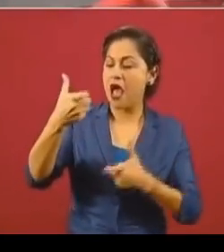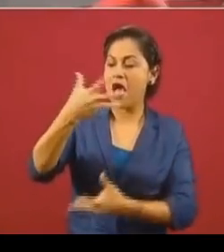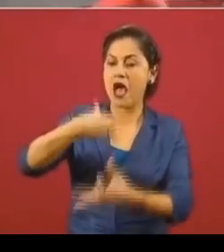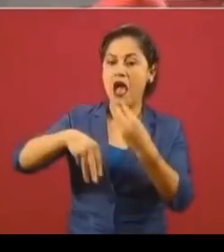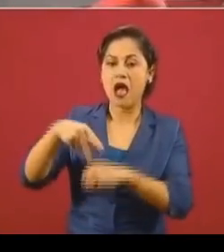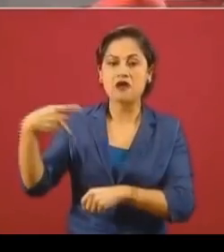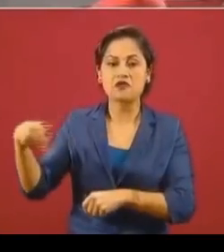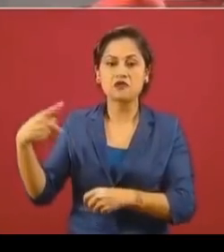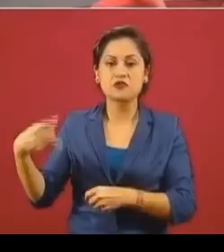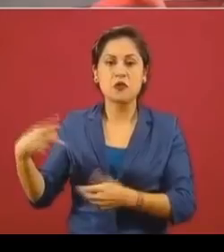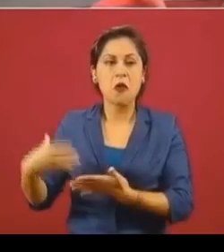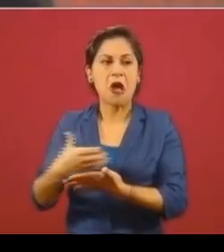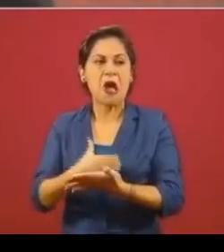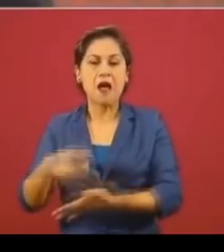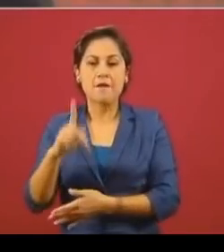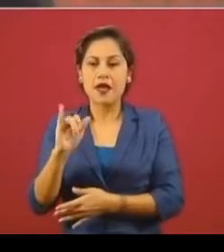Interno Bruto.